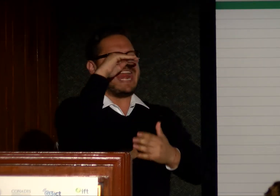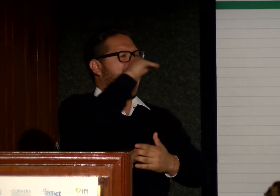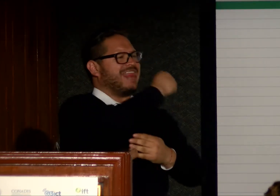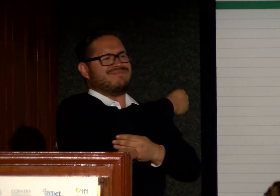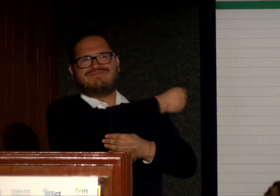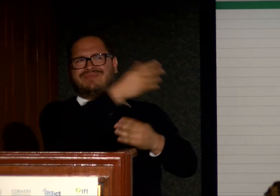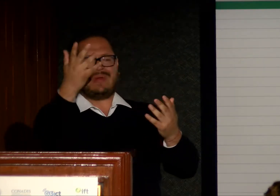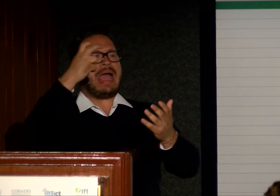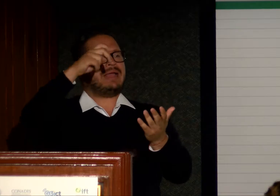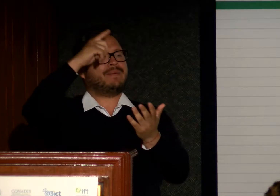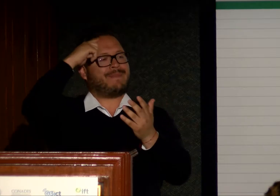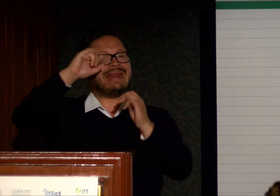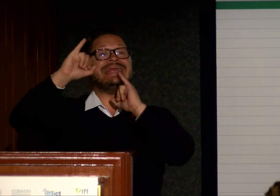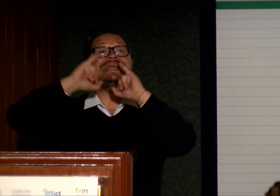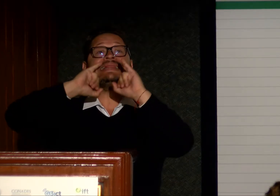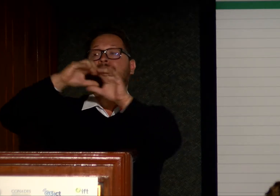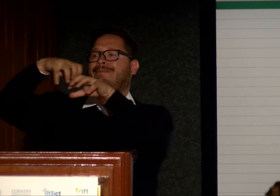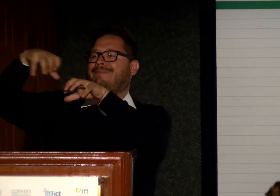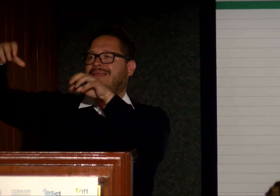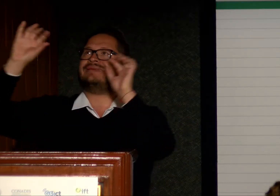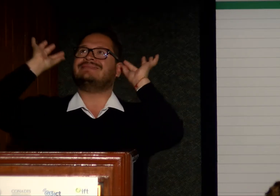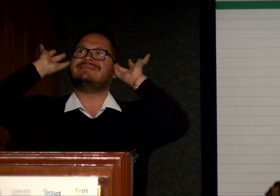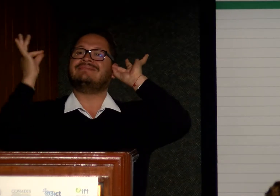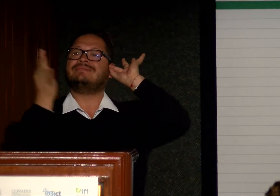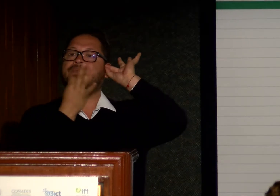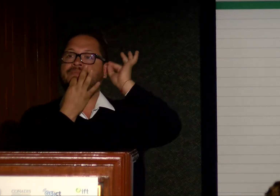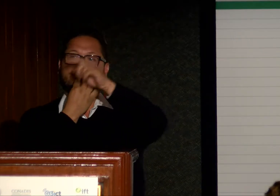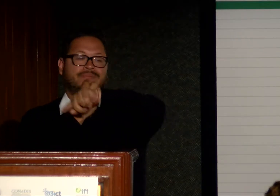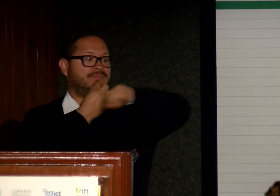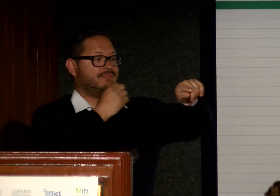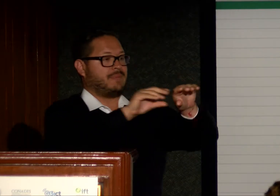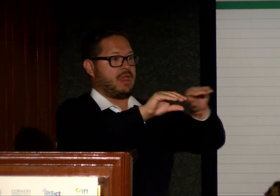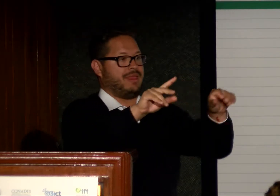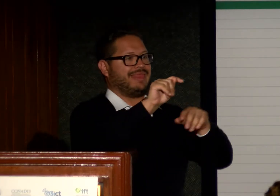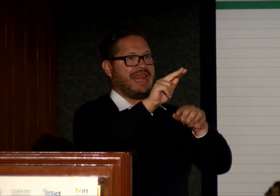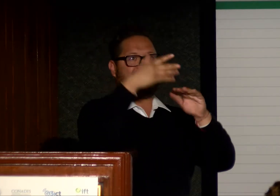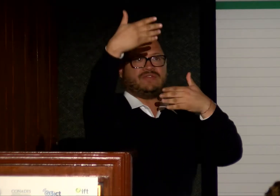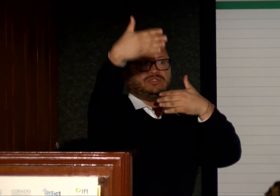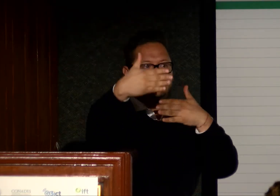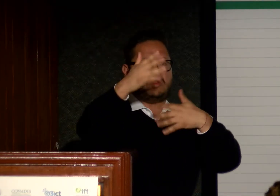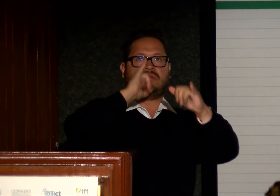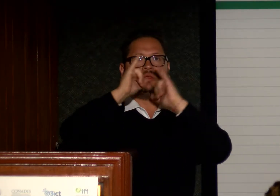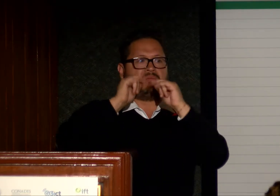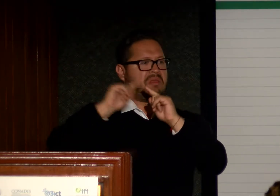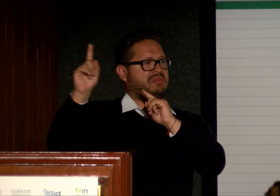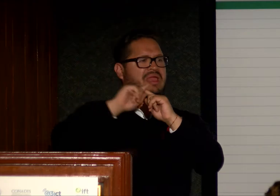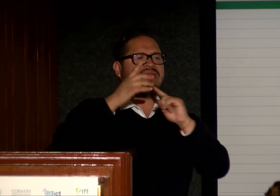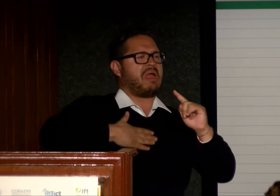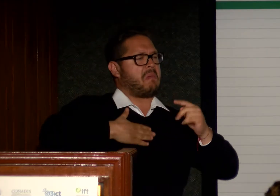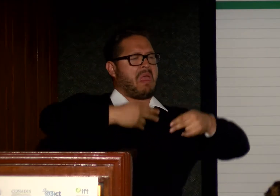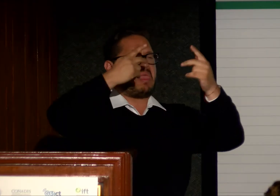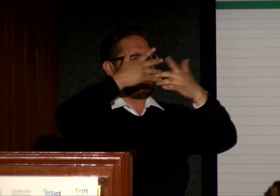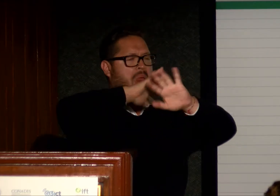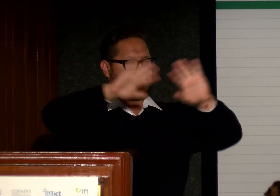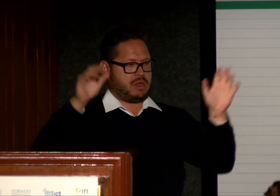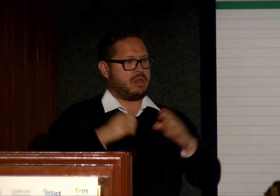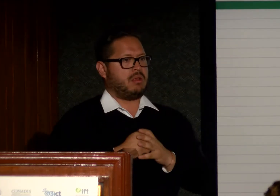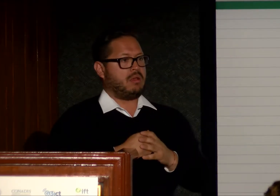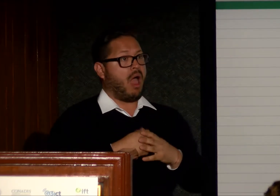y son como intérpretes. Y lo mejor de esto es que no son pagados. Entonces ahí vemos